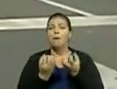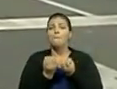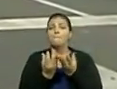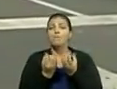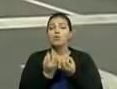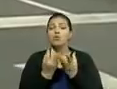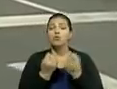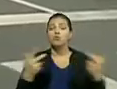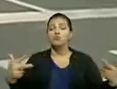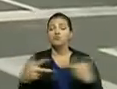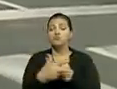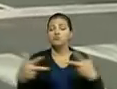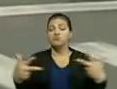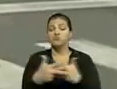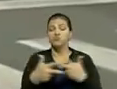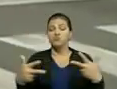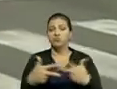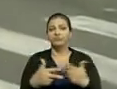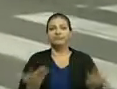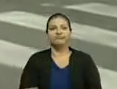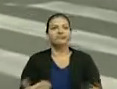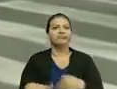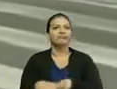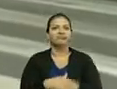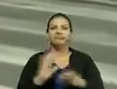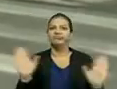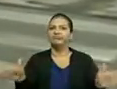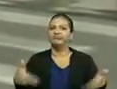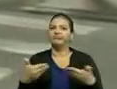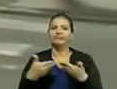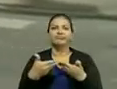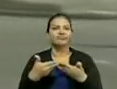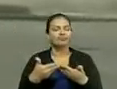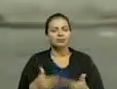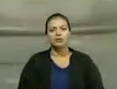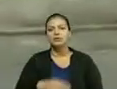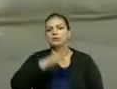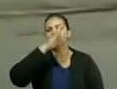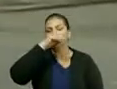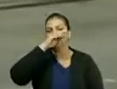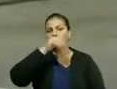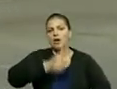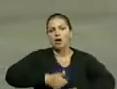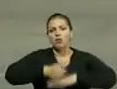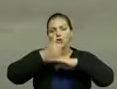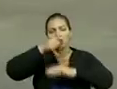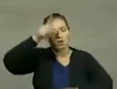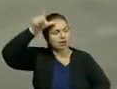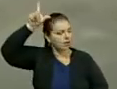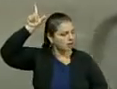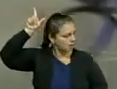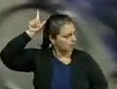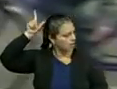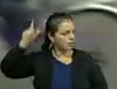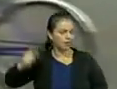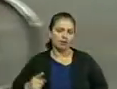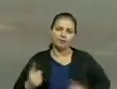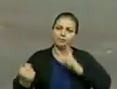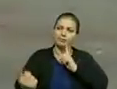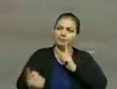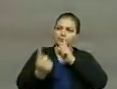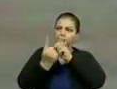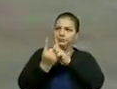instantes, están trabajando algunos uniformados de la ATM para poder desviar la circulación